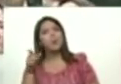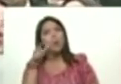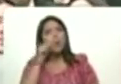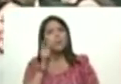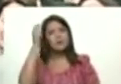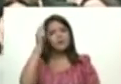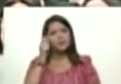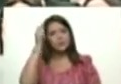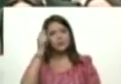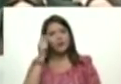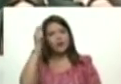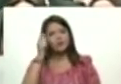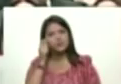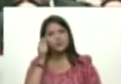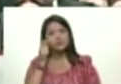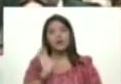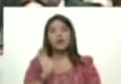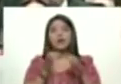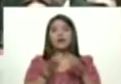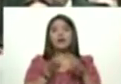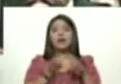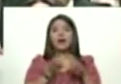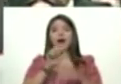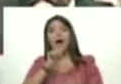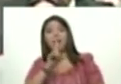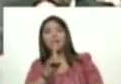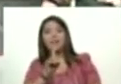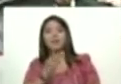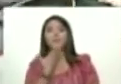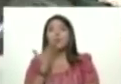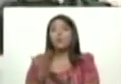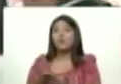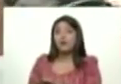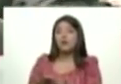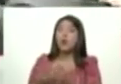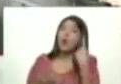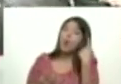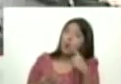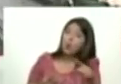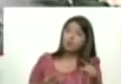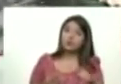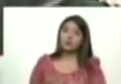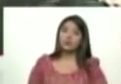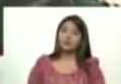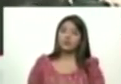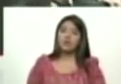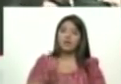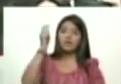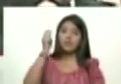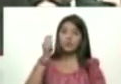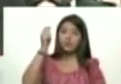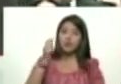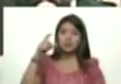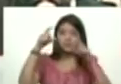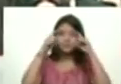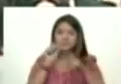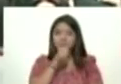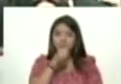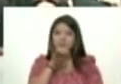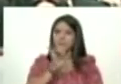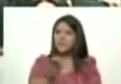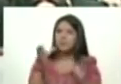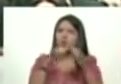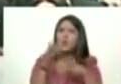diputado de Acción Democrática postulando a otro diputado, Ramos Ayub, de Acción